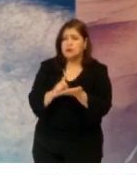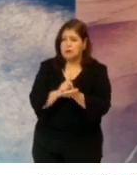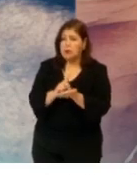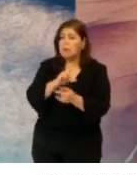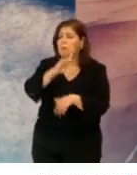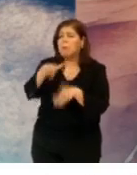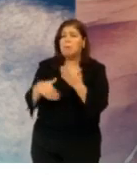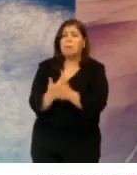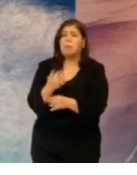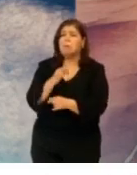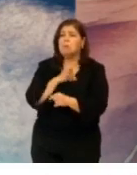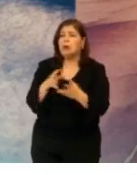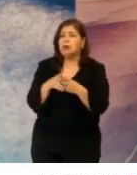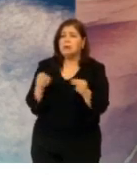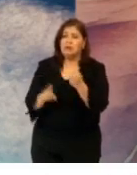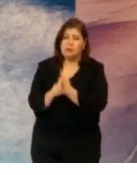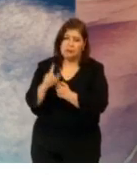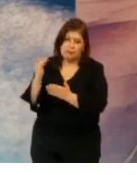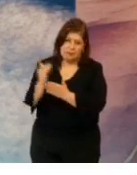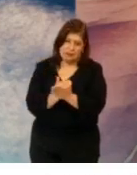Y es muy posible